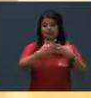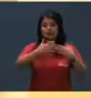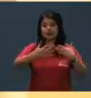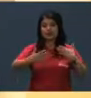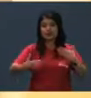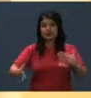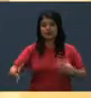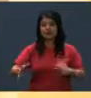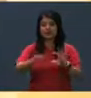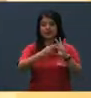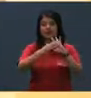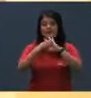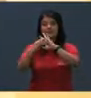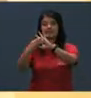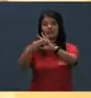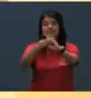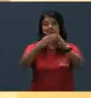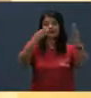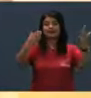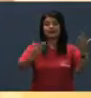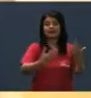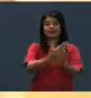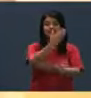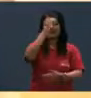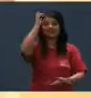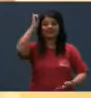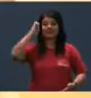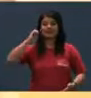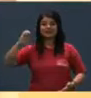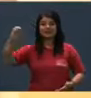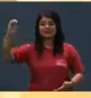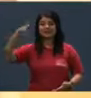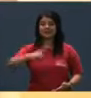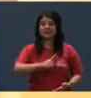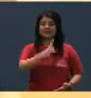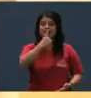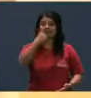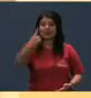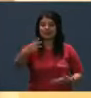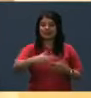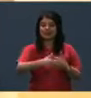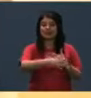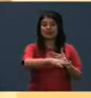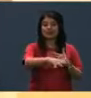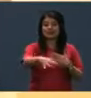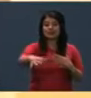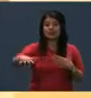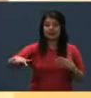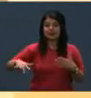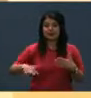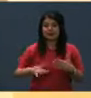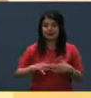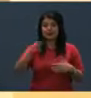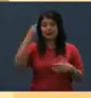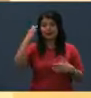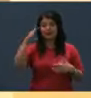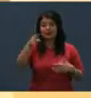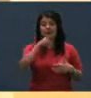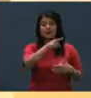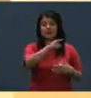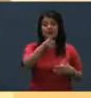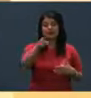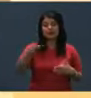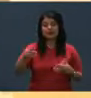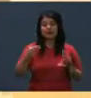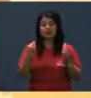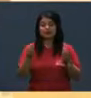sangre de la alianza nueva y eterna, que será derramada por ustedes